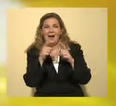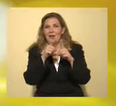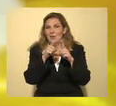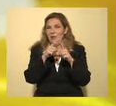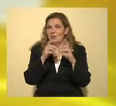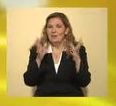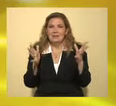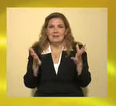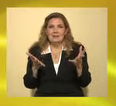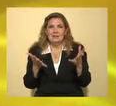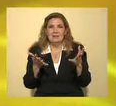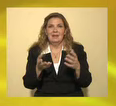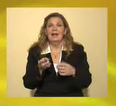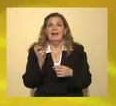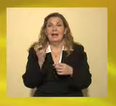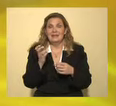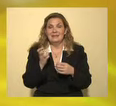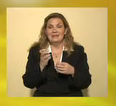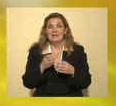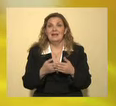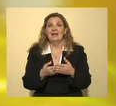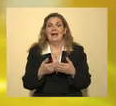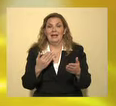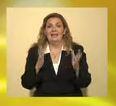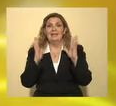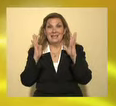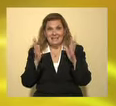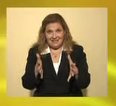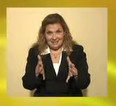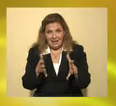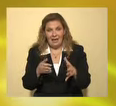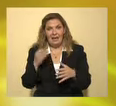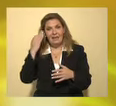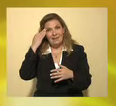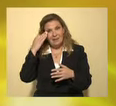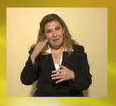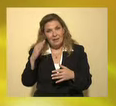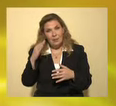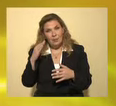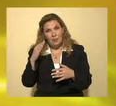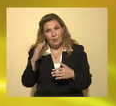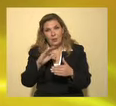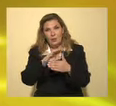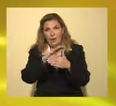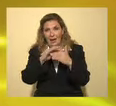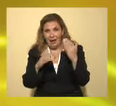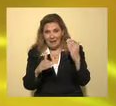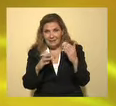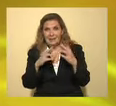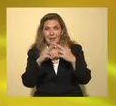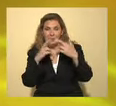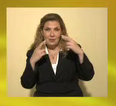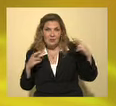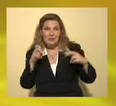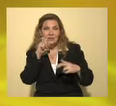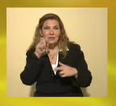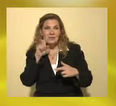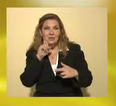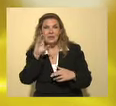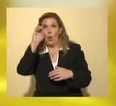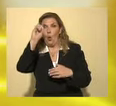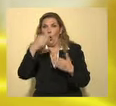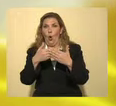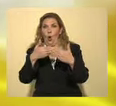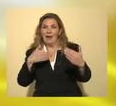momento? No. Es, claro. Aviéntense al ruedo y al momento de que se termine el acto después o antes de